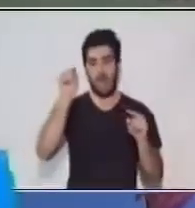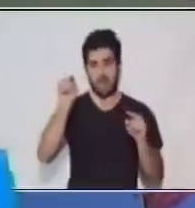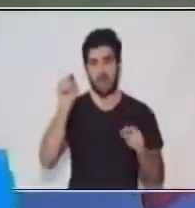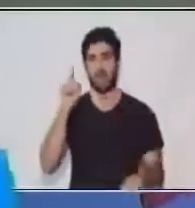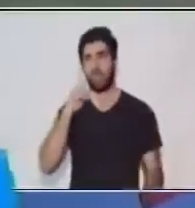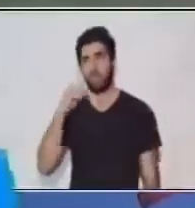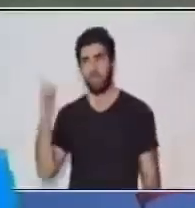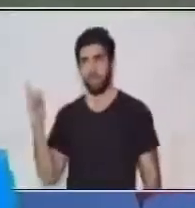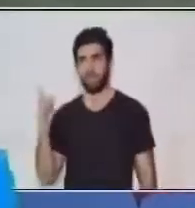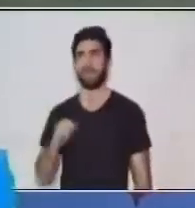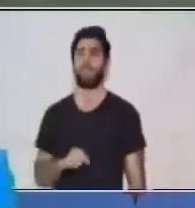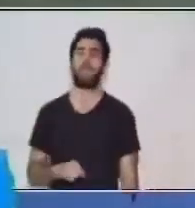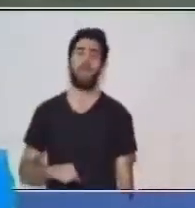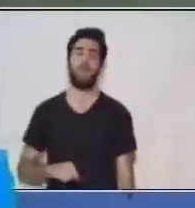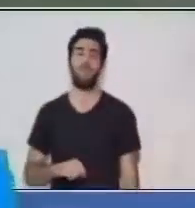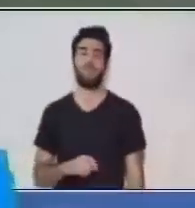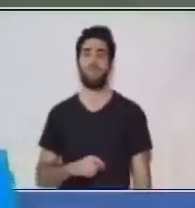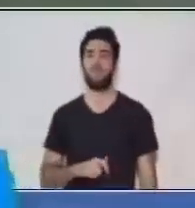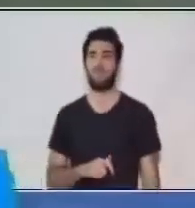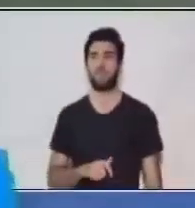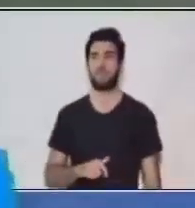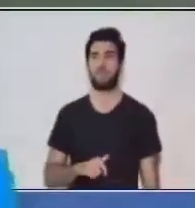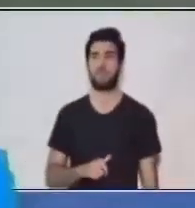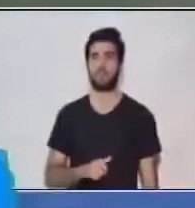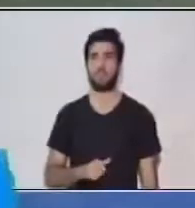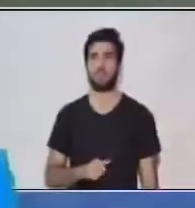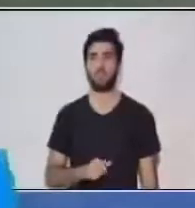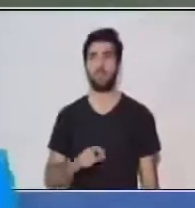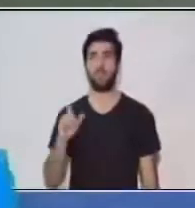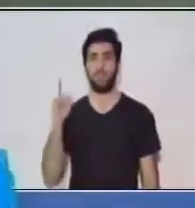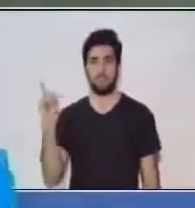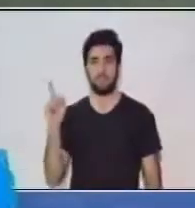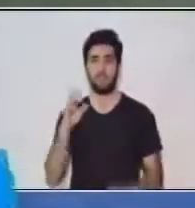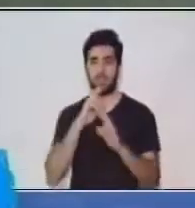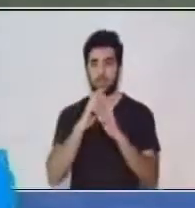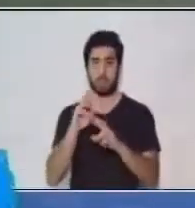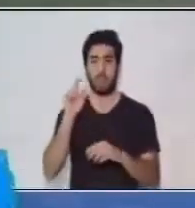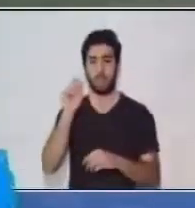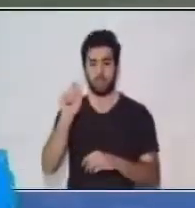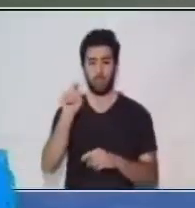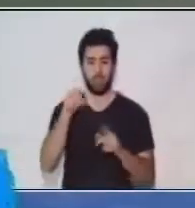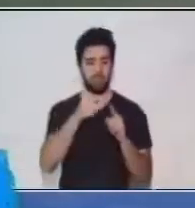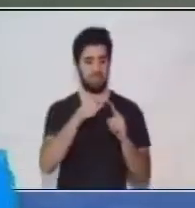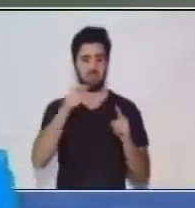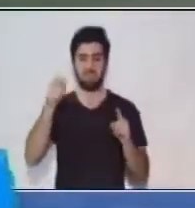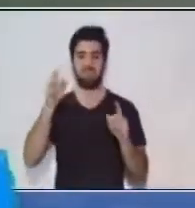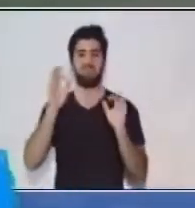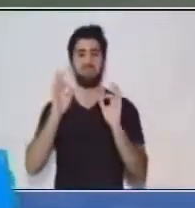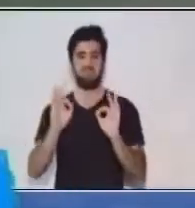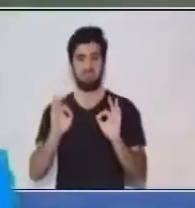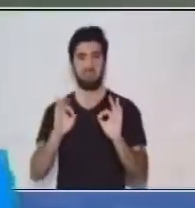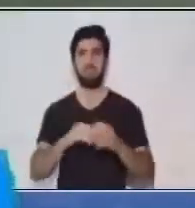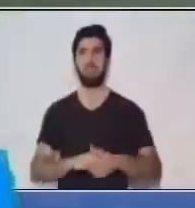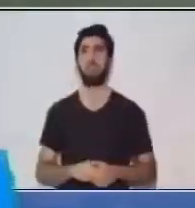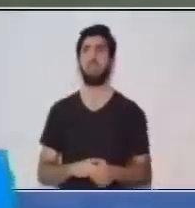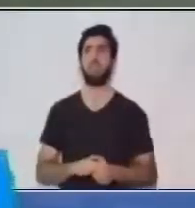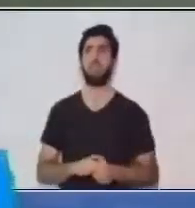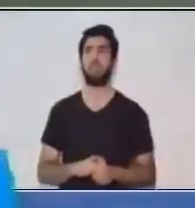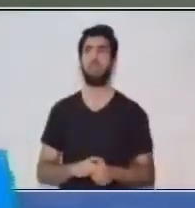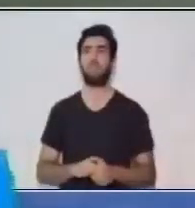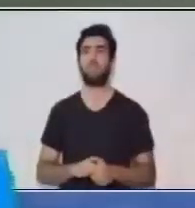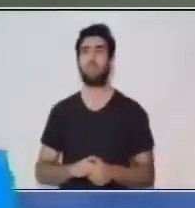en X, la distancia en X y la distancia en Y. Encontramos este punto y ahora vamos a trazar una línea del origen al